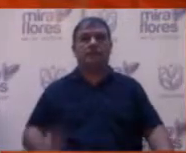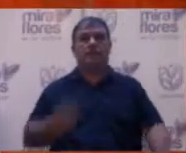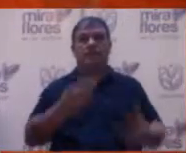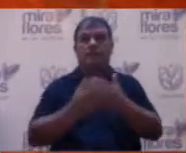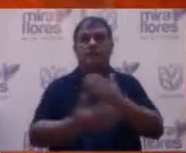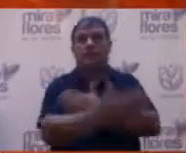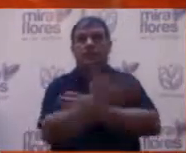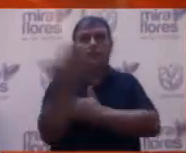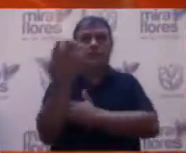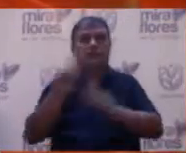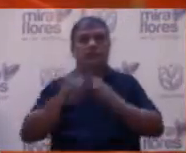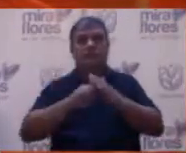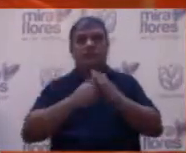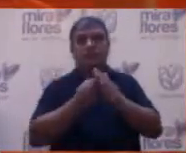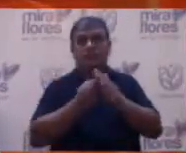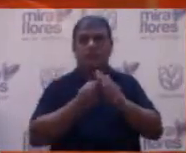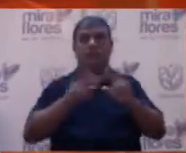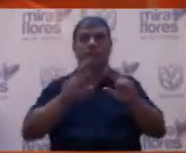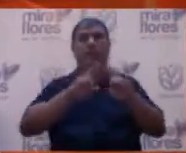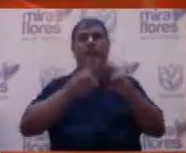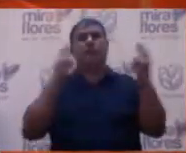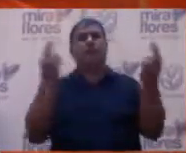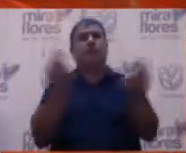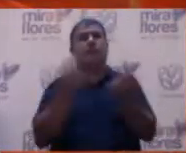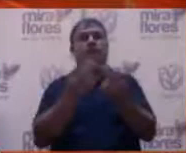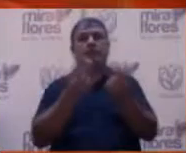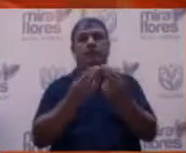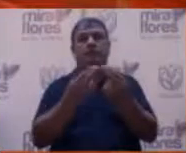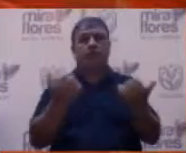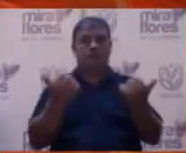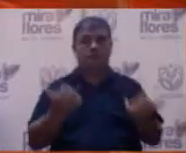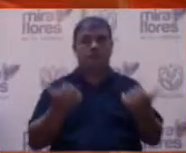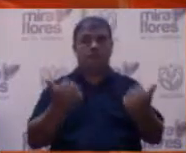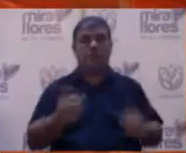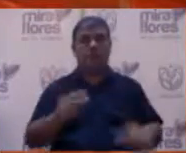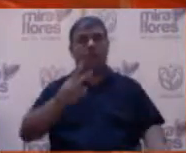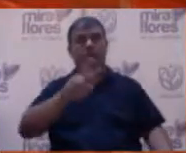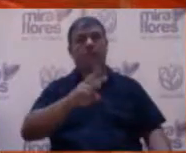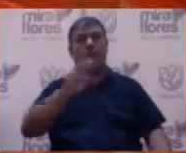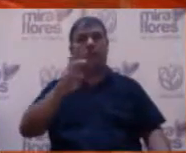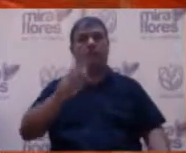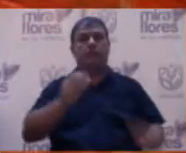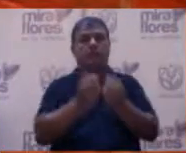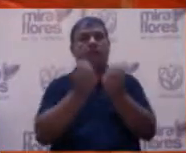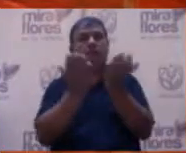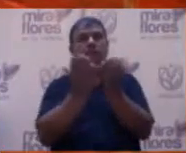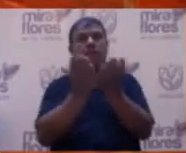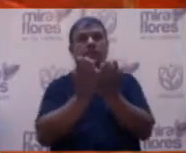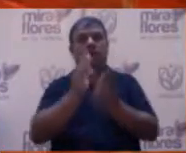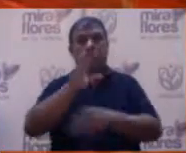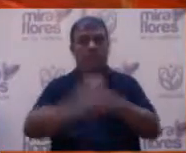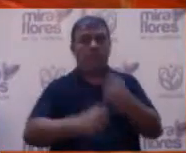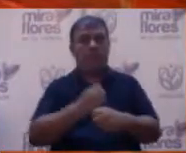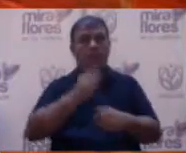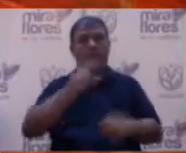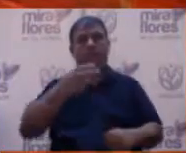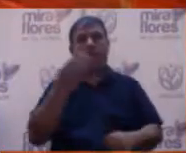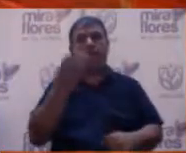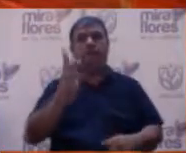Muy buenos días. Vamos a dar inicio a la sesión ordinaria de la fecha. Hoy día es 26 de abril del año